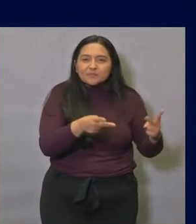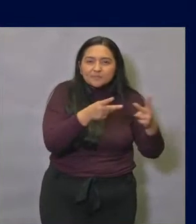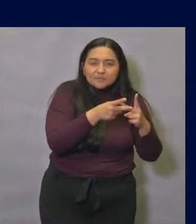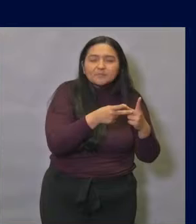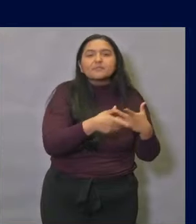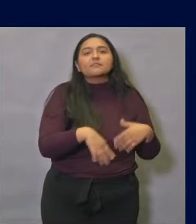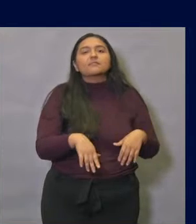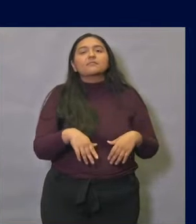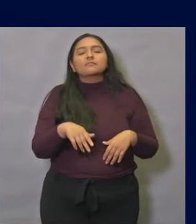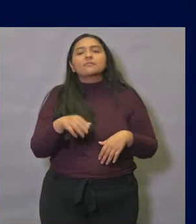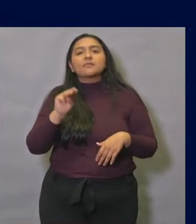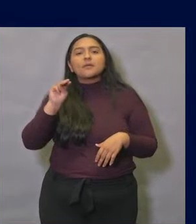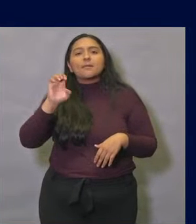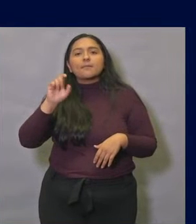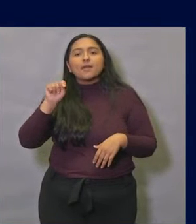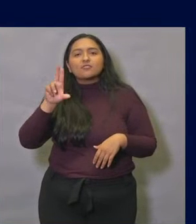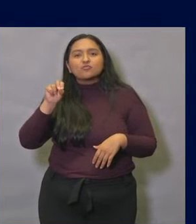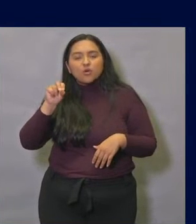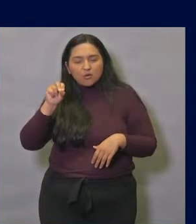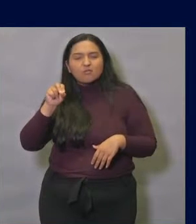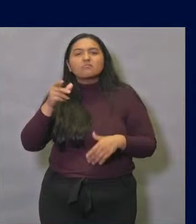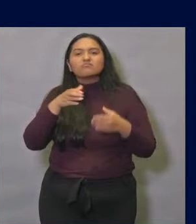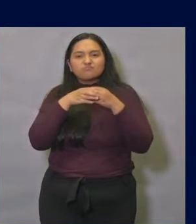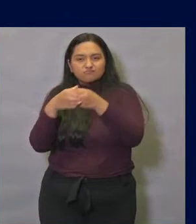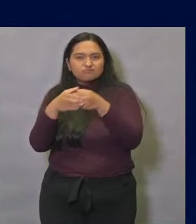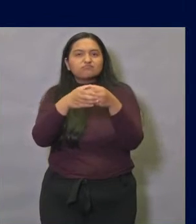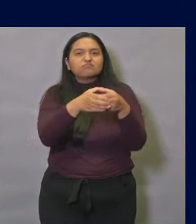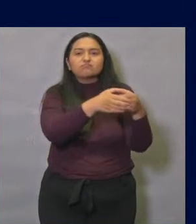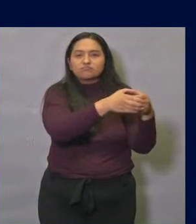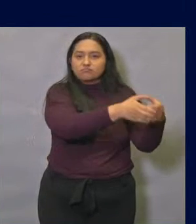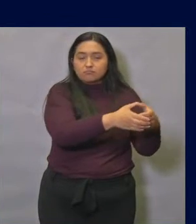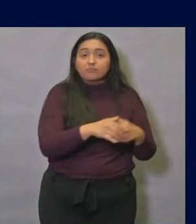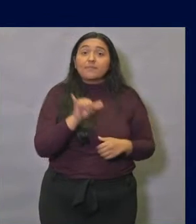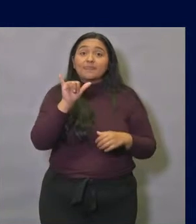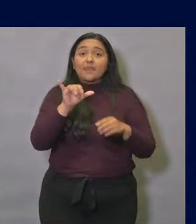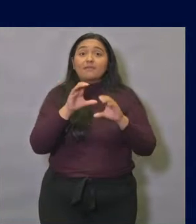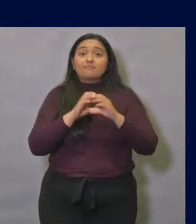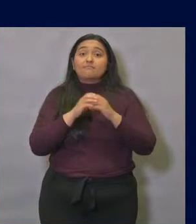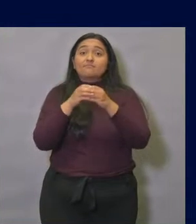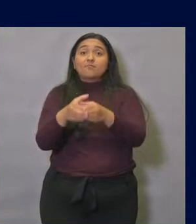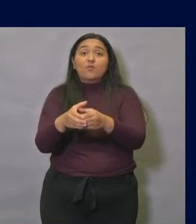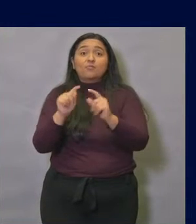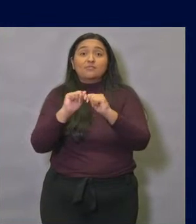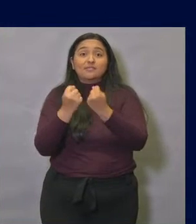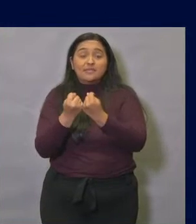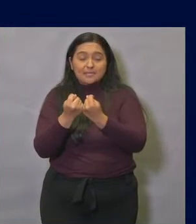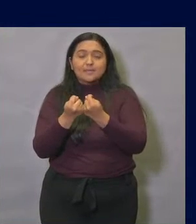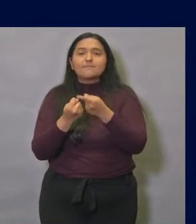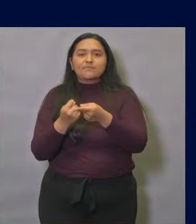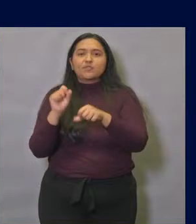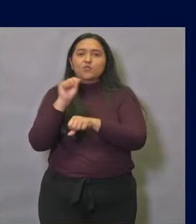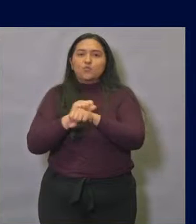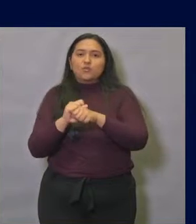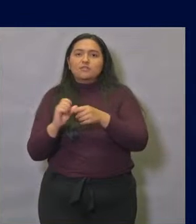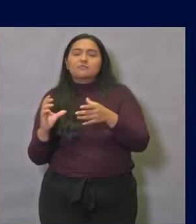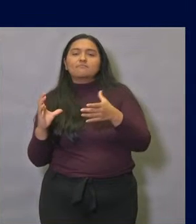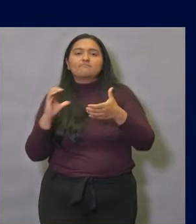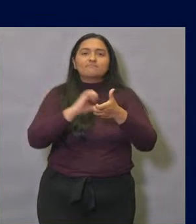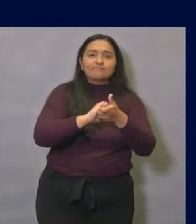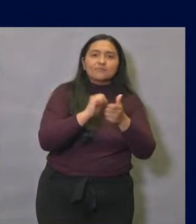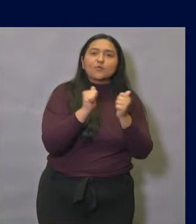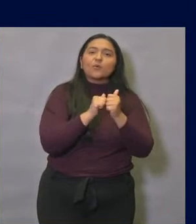metro y otras organizaciones comunitarias. El equipo móvil de vacunas está trabajando con socios como